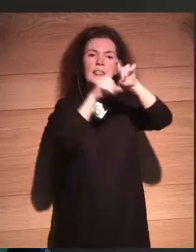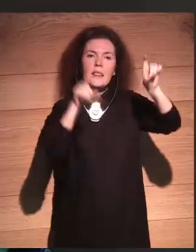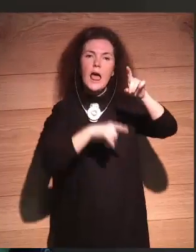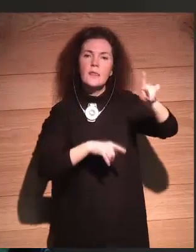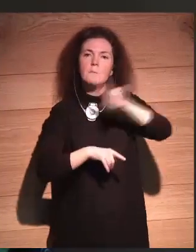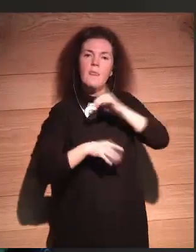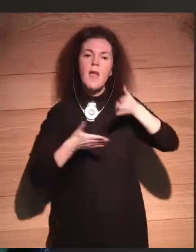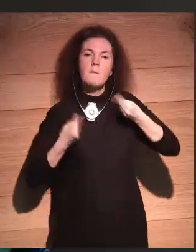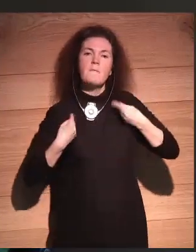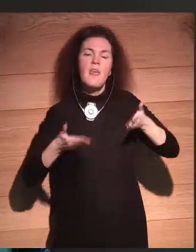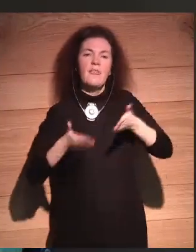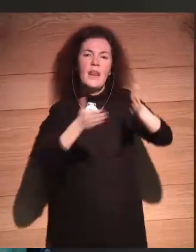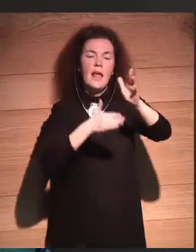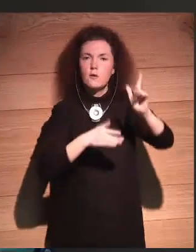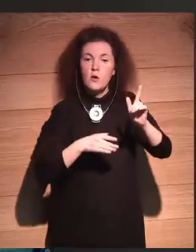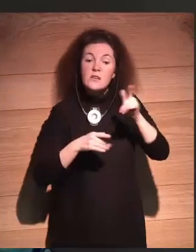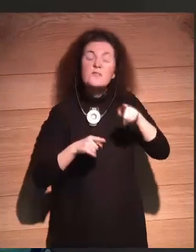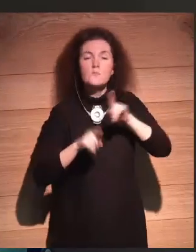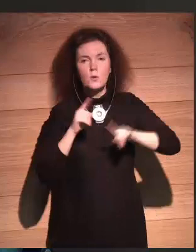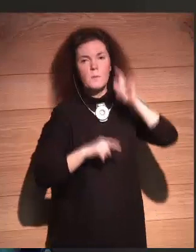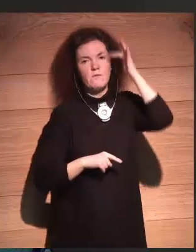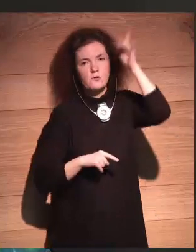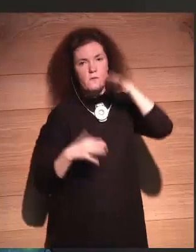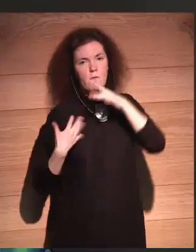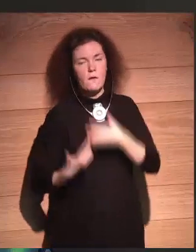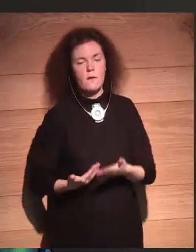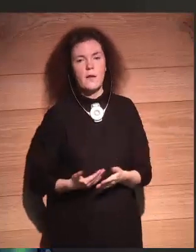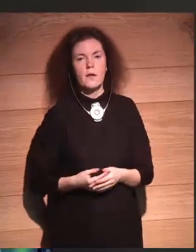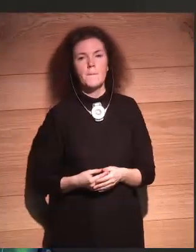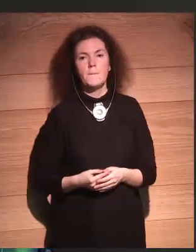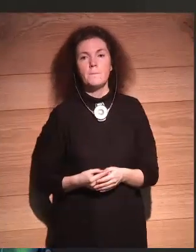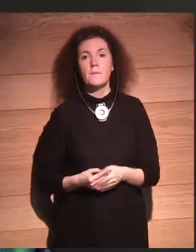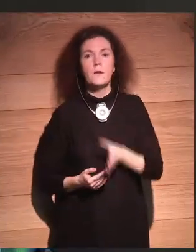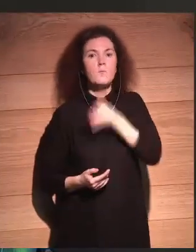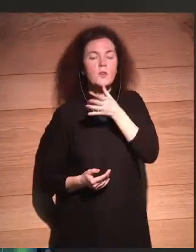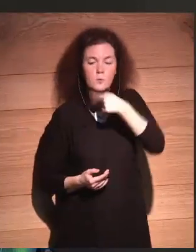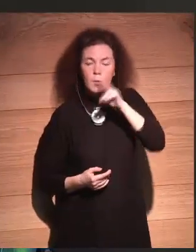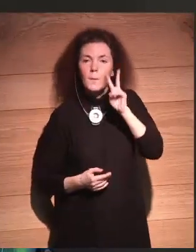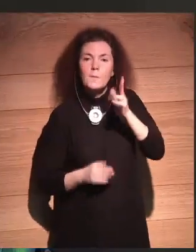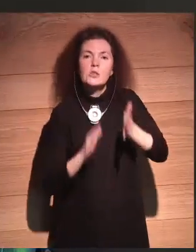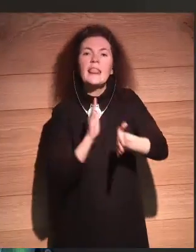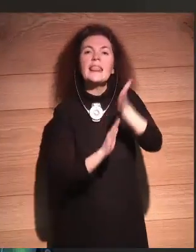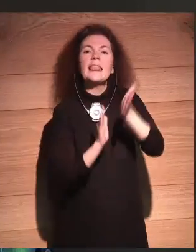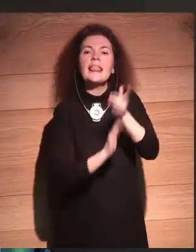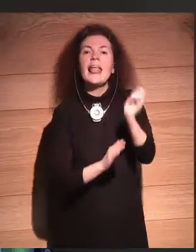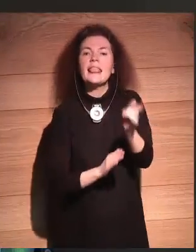entidad. Esto es un problema filosófico a día de hoy, porque vemos una tendencia